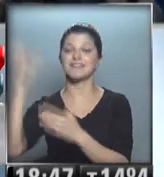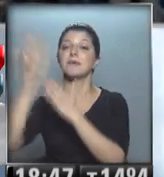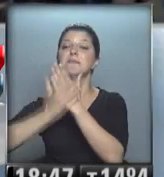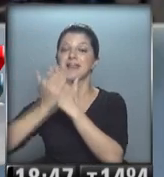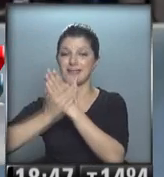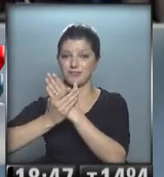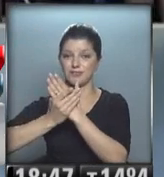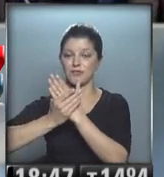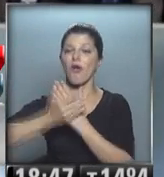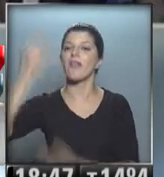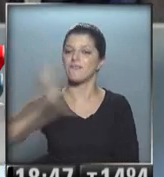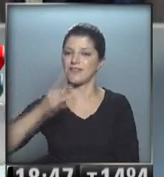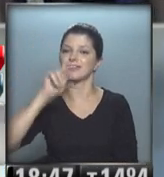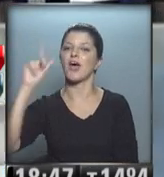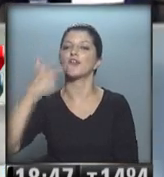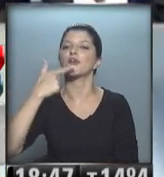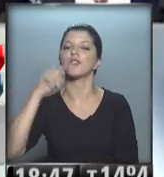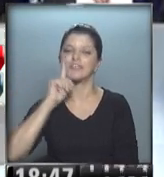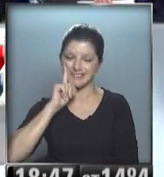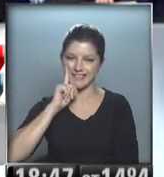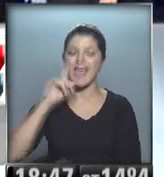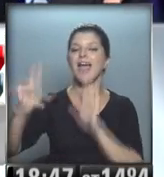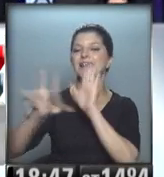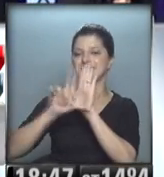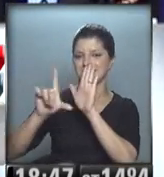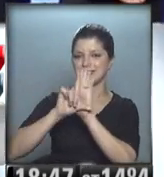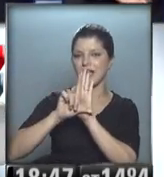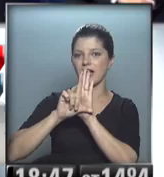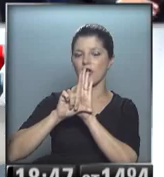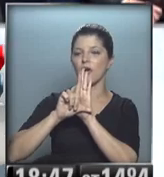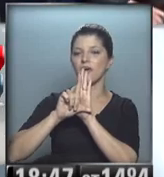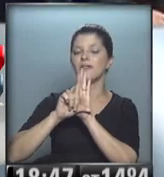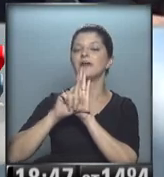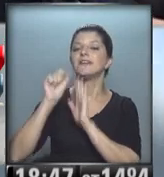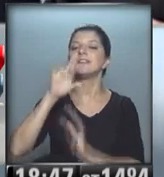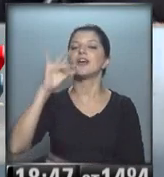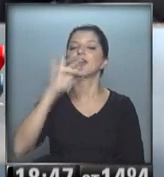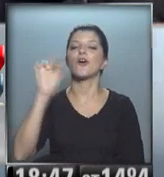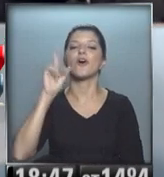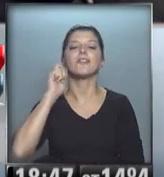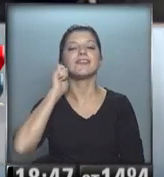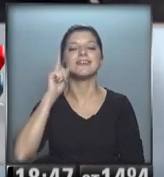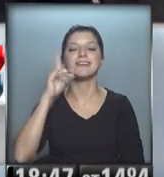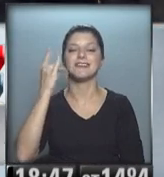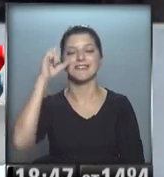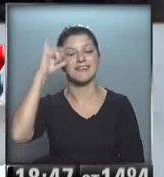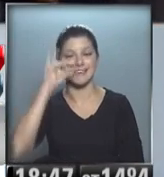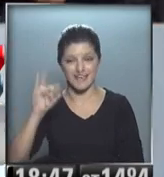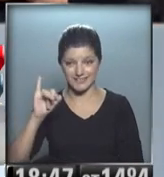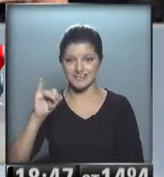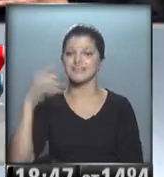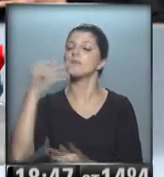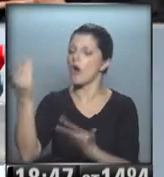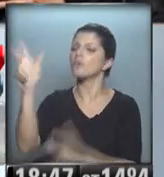Defensa, Agustín Rossi, el licenciado Santiago Rodríguez, titular de Fabricaciones Militares. Bueno, contanos,